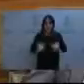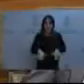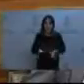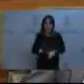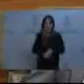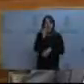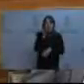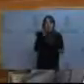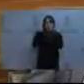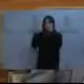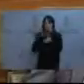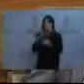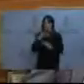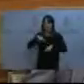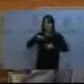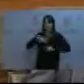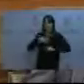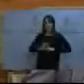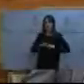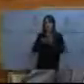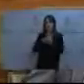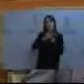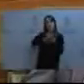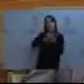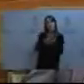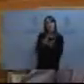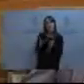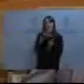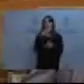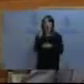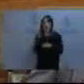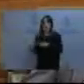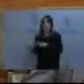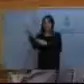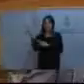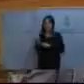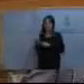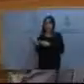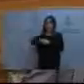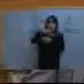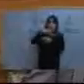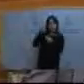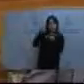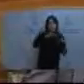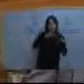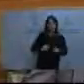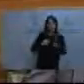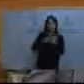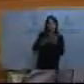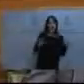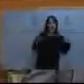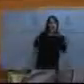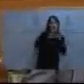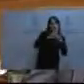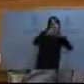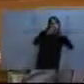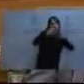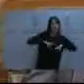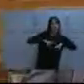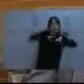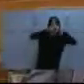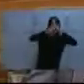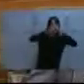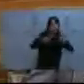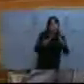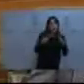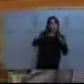es que eso no era el plan de retorno de jóvenes. Eso era otra cosa. Es el plan de retorno del talento investigador, que no tiene que ver con el plan de retorno de jóvenes. Entonces, ¿a qué le